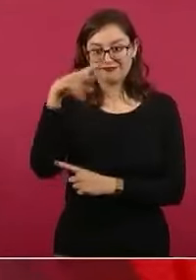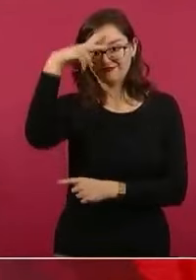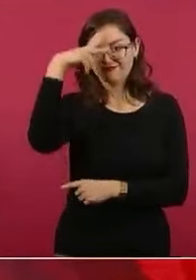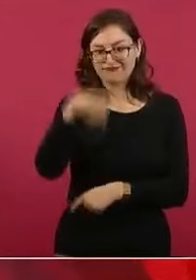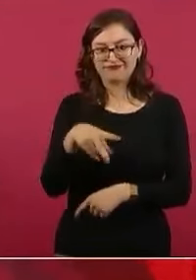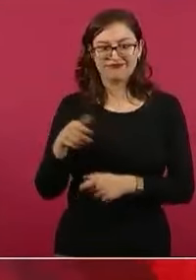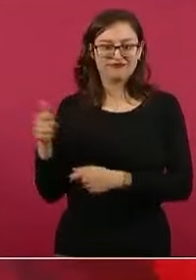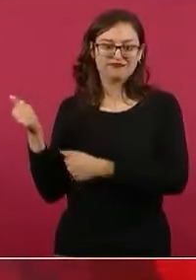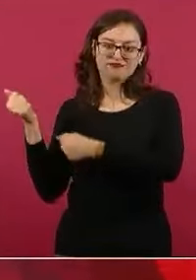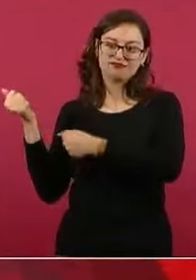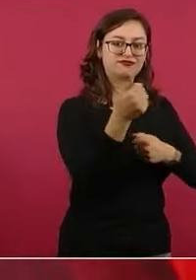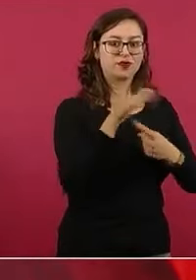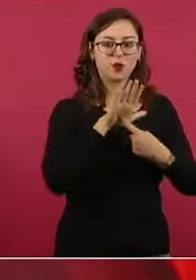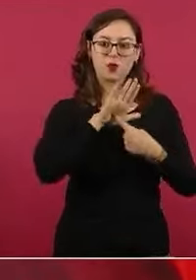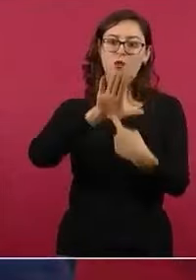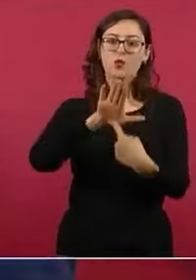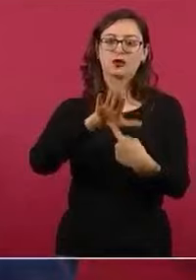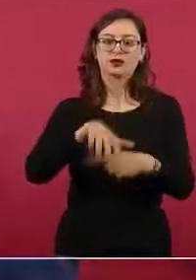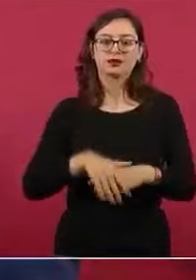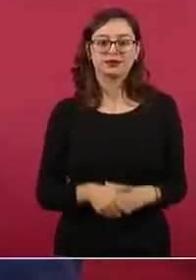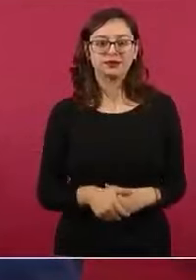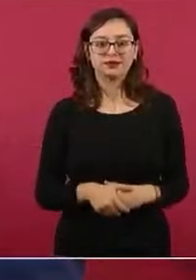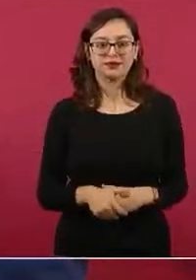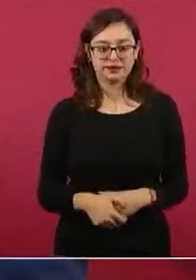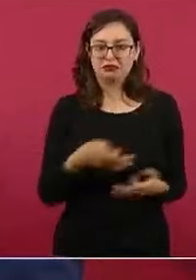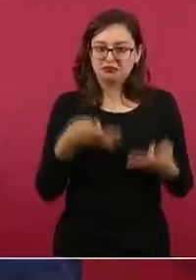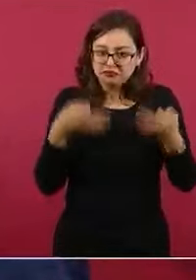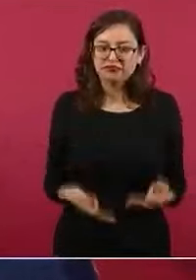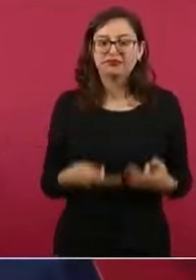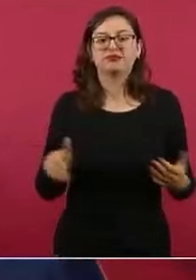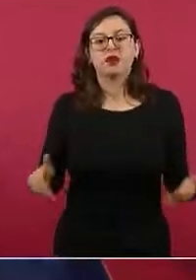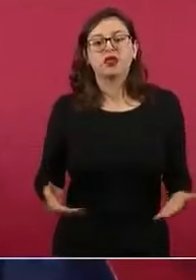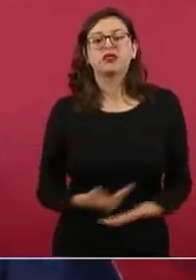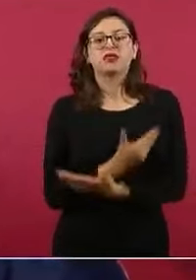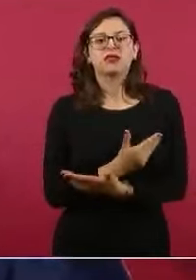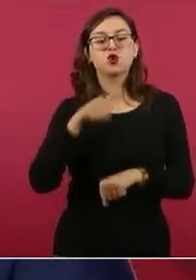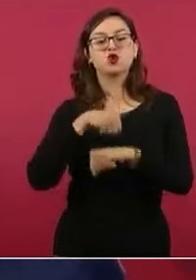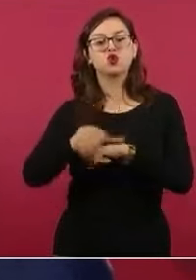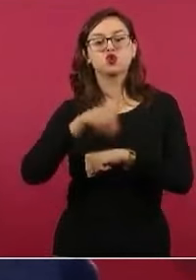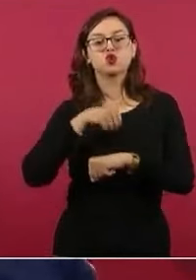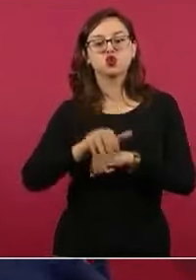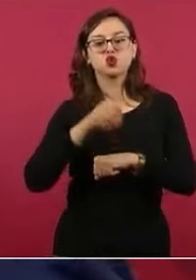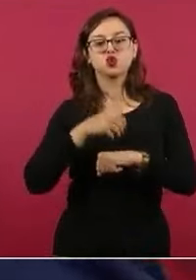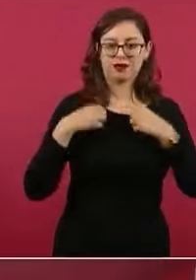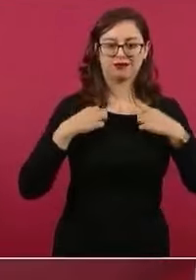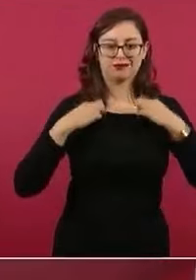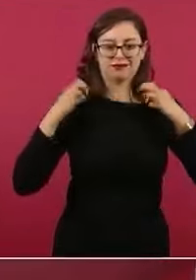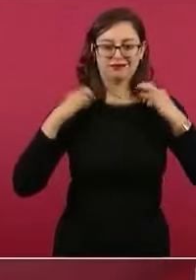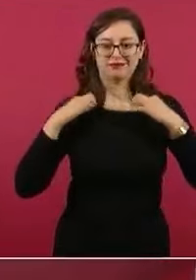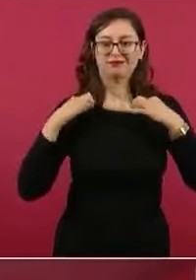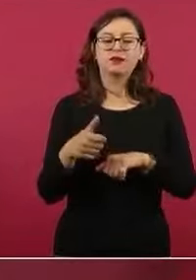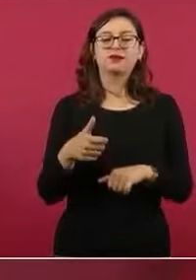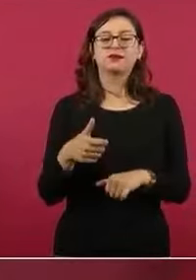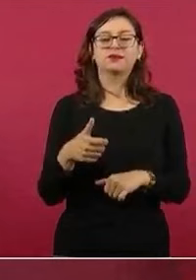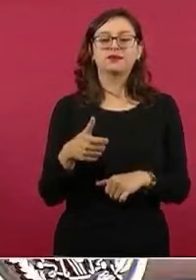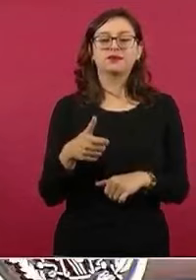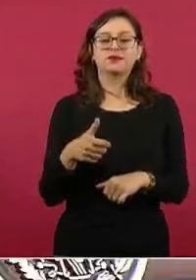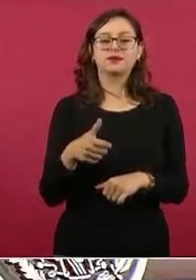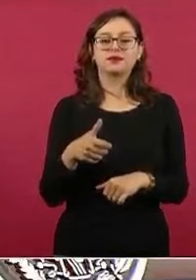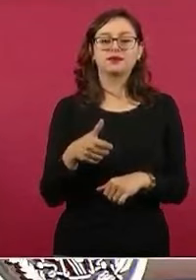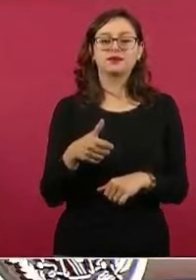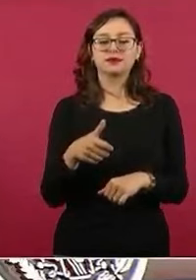tengo la información que es de origen michoacano y su número en la camiseta es el